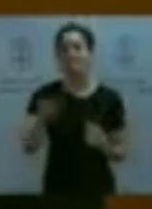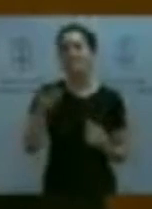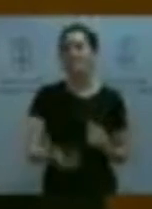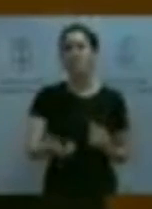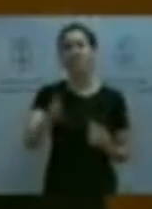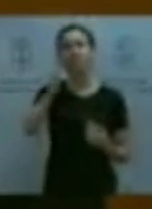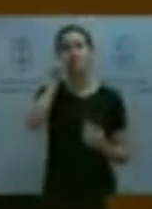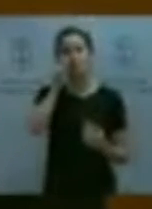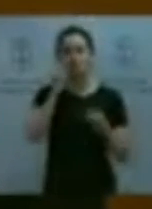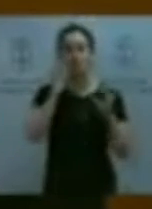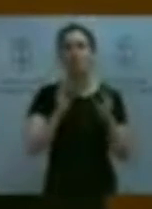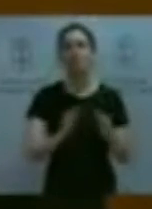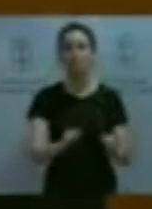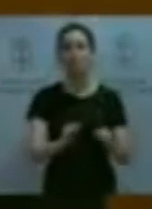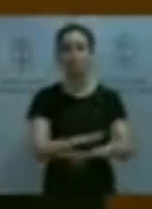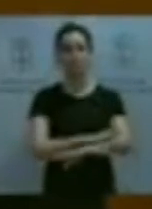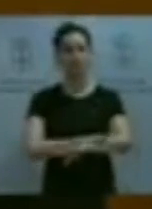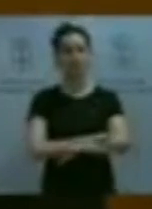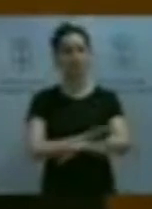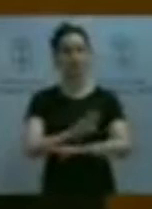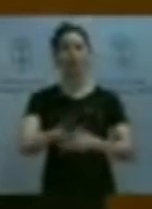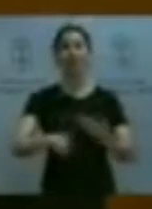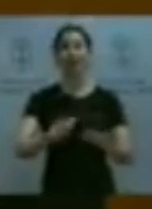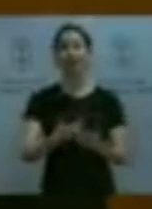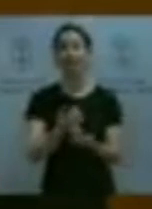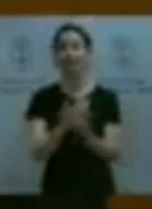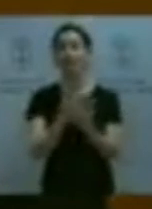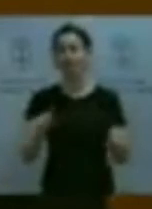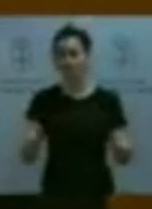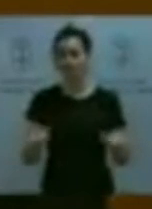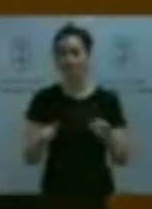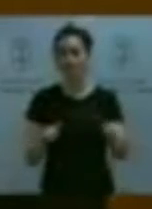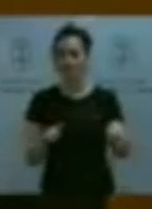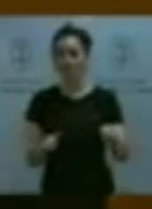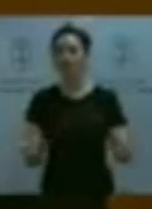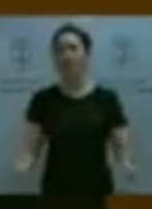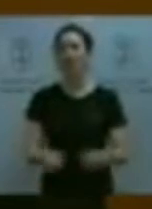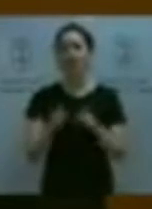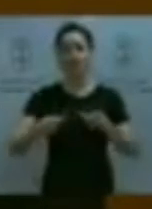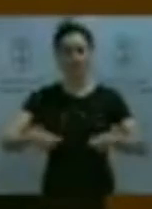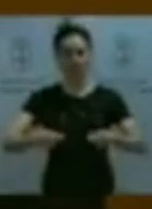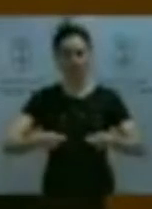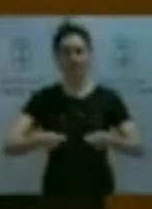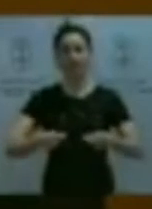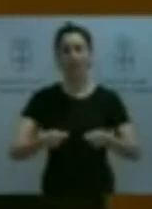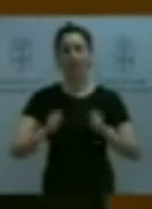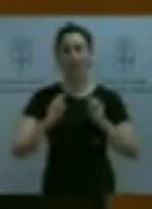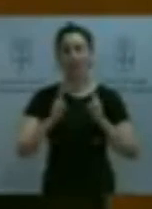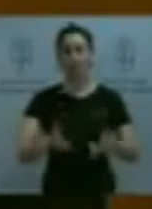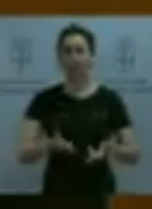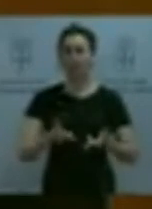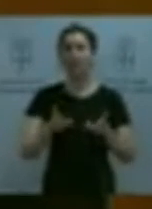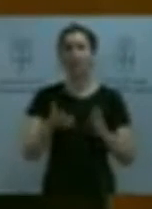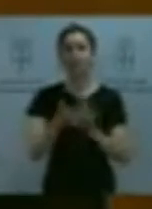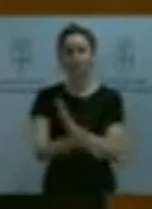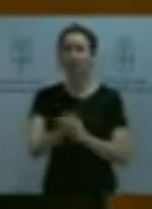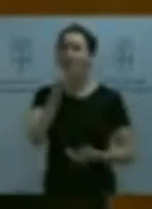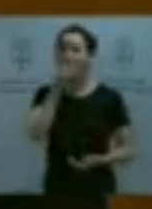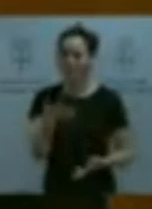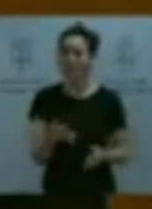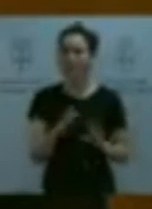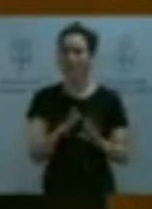finales, más allá del marketing, del Oropel, de la innovación, que está muy bien, pero al final, yo lo digo muchas veces,